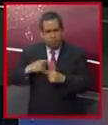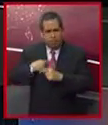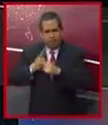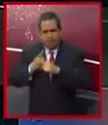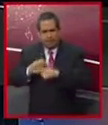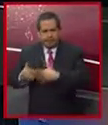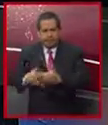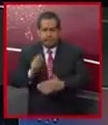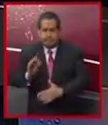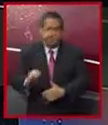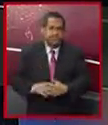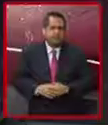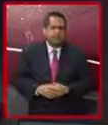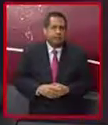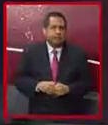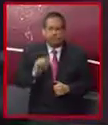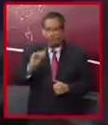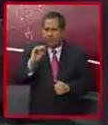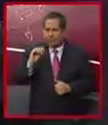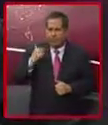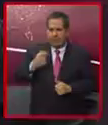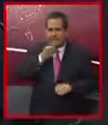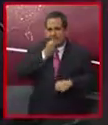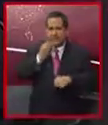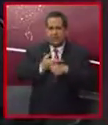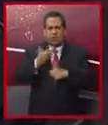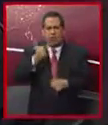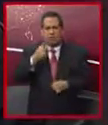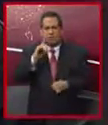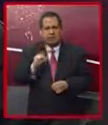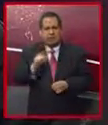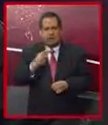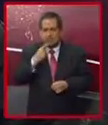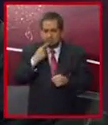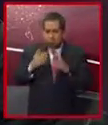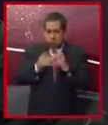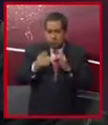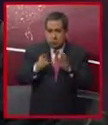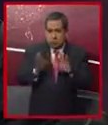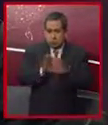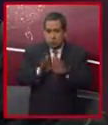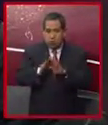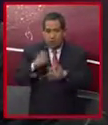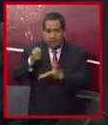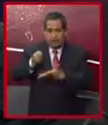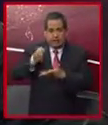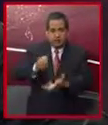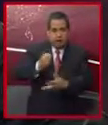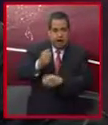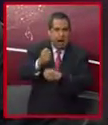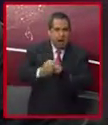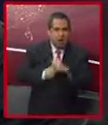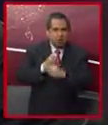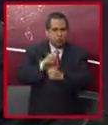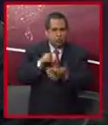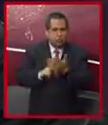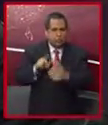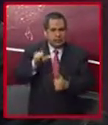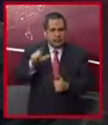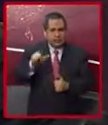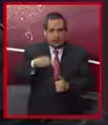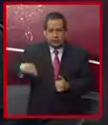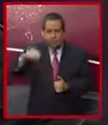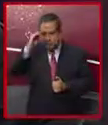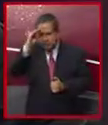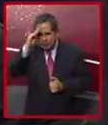parlamentario. Oiga, diputado, vino hace poco el secretario de Hacienda aquí a la Cámara de Diputados a decirles que va a haber poco dinero para 2017. ¿Ustedes qué